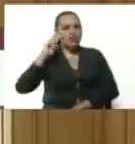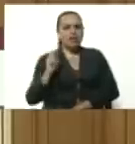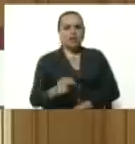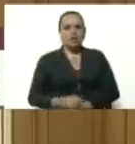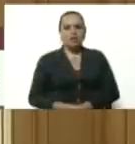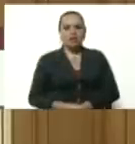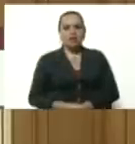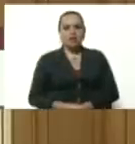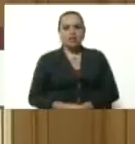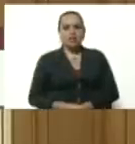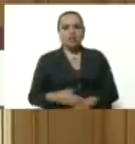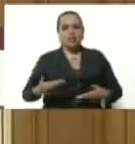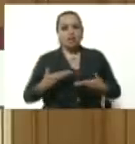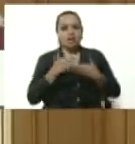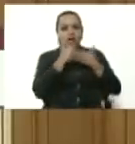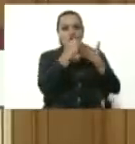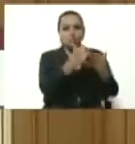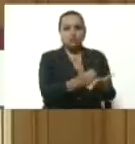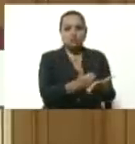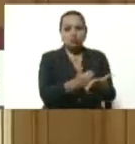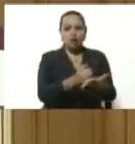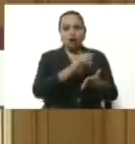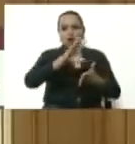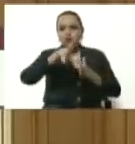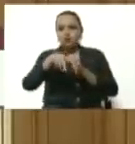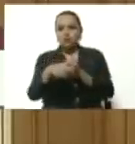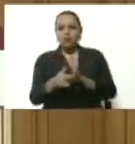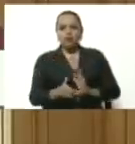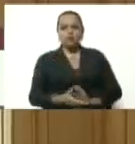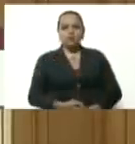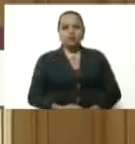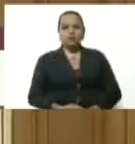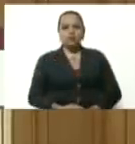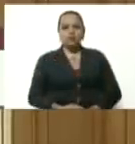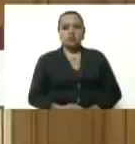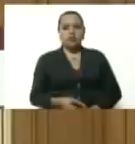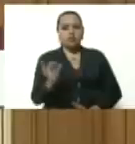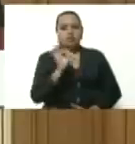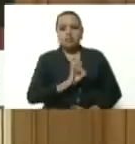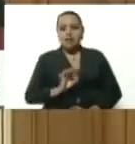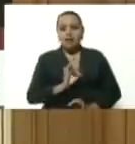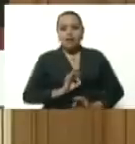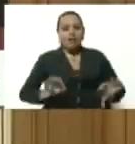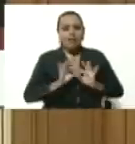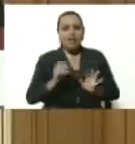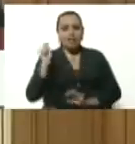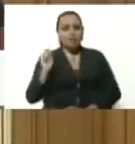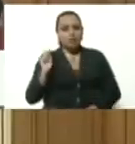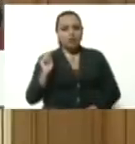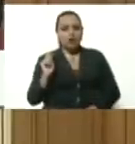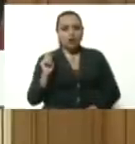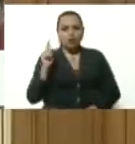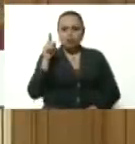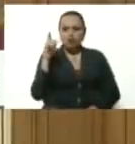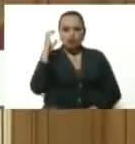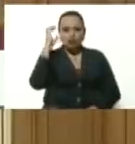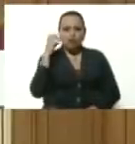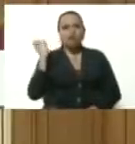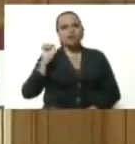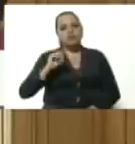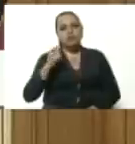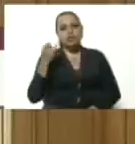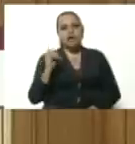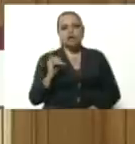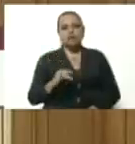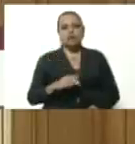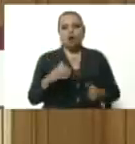a los donantes de la Unión Europea. Yo me pregunto si es que ningún parlamentario europeo, si hay parlamentarios europeos, porque ya la Izquierda